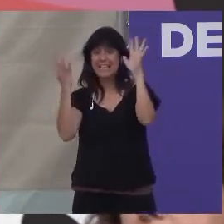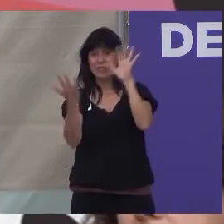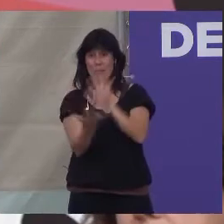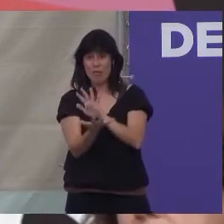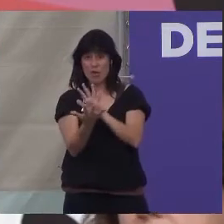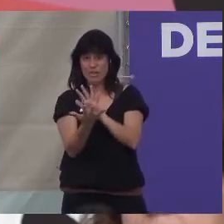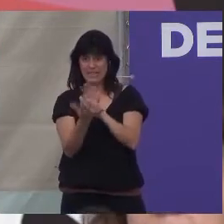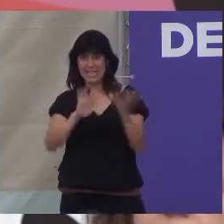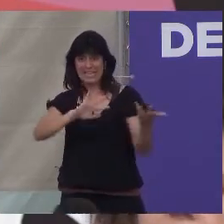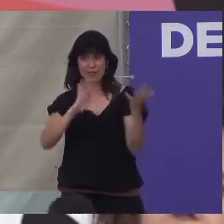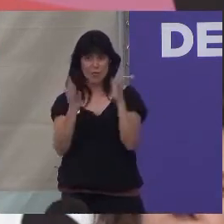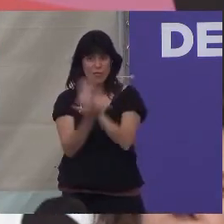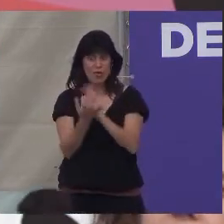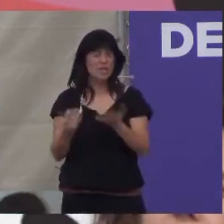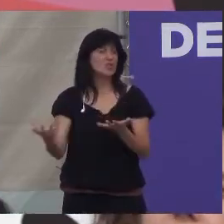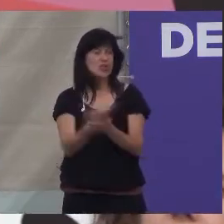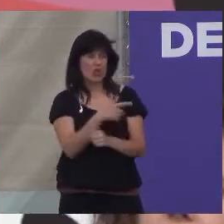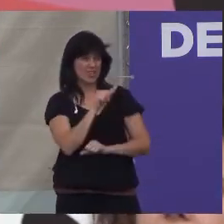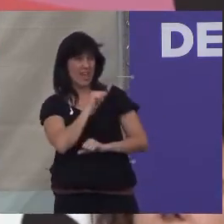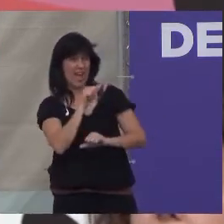las transformaciones que todos esperamos